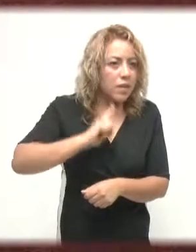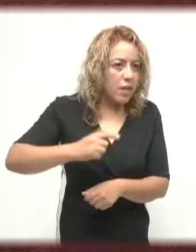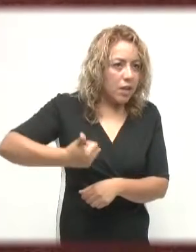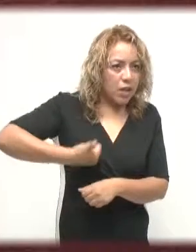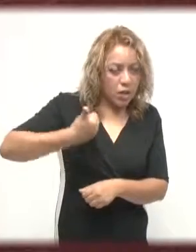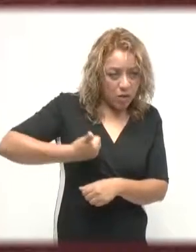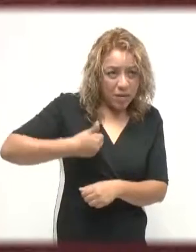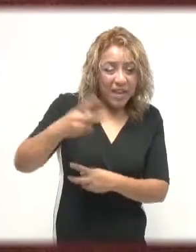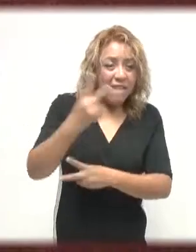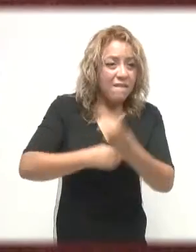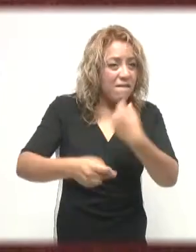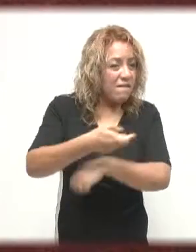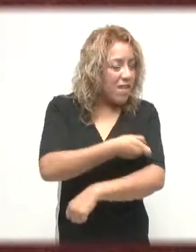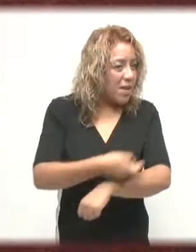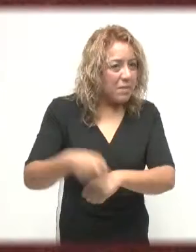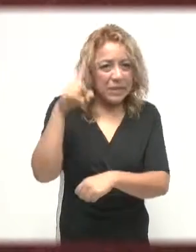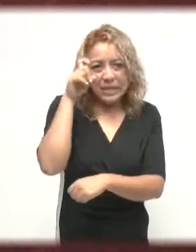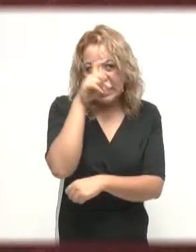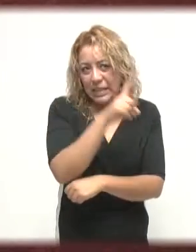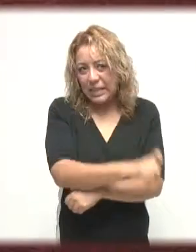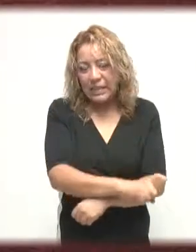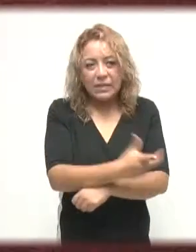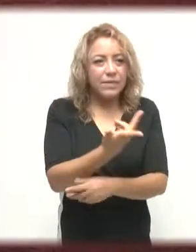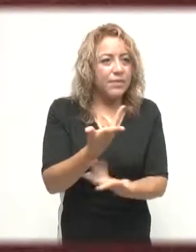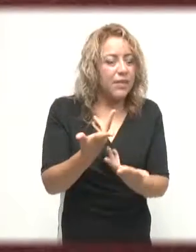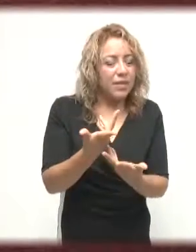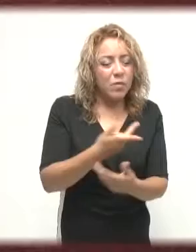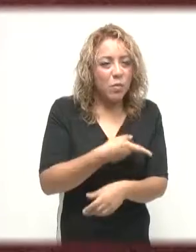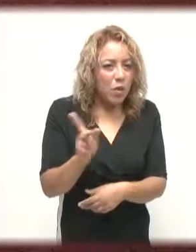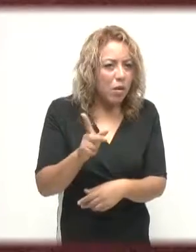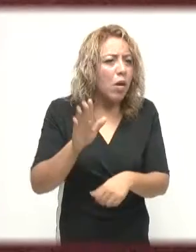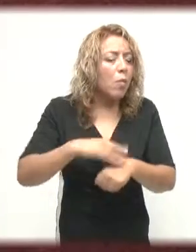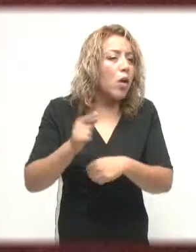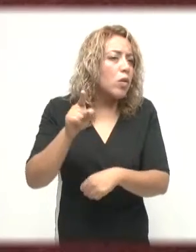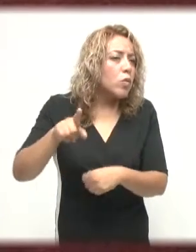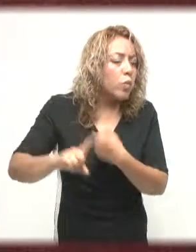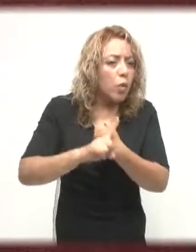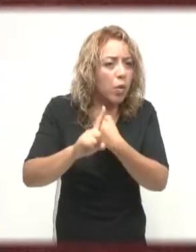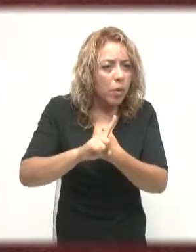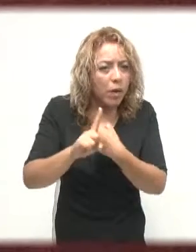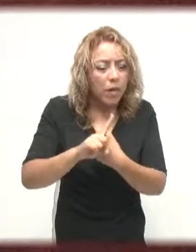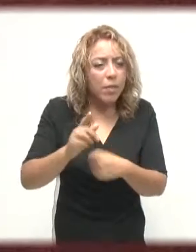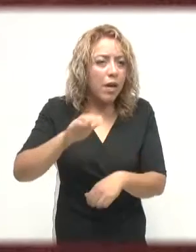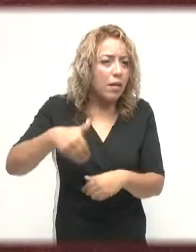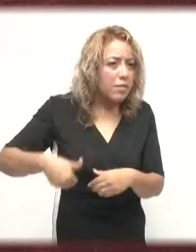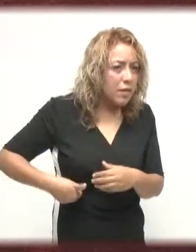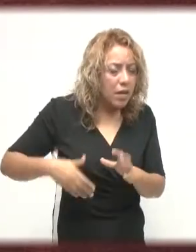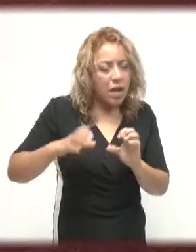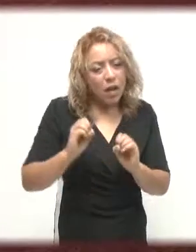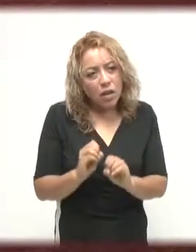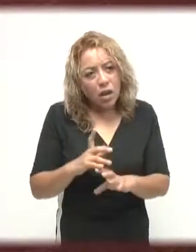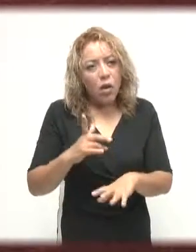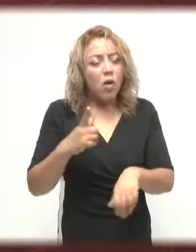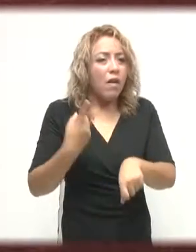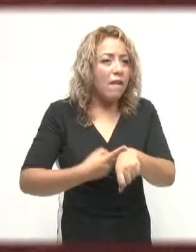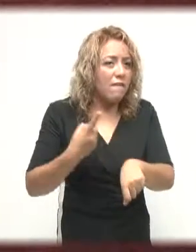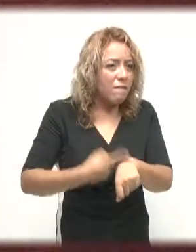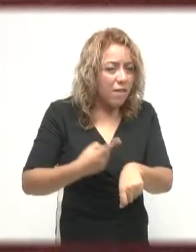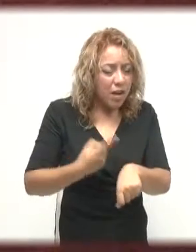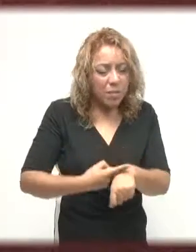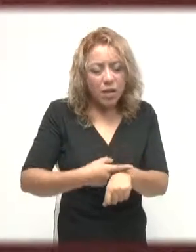familias vulnerables, que padecen de lesiones por accidentes, enfermedades no transmisibles, raras y o